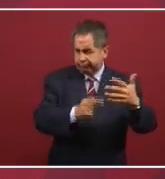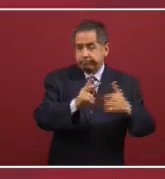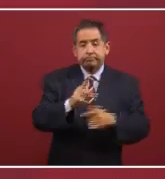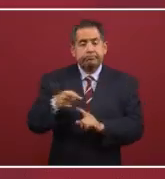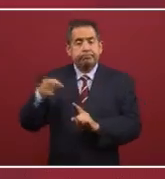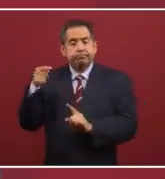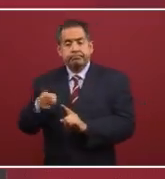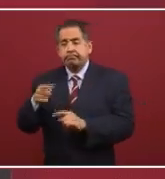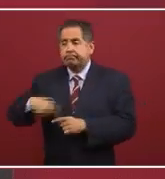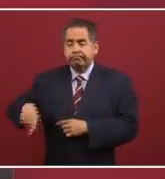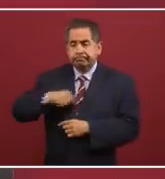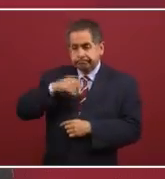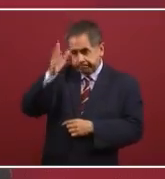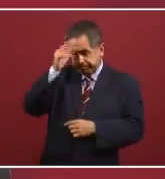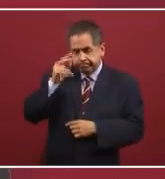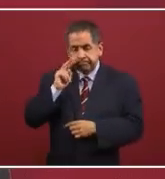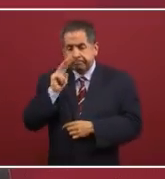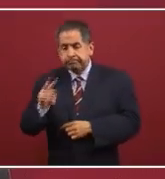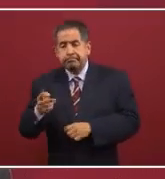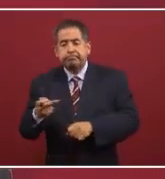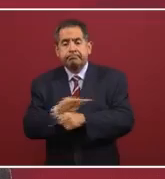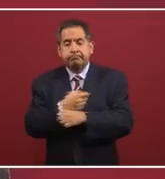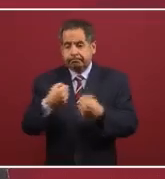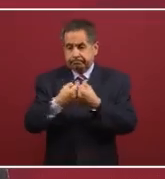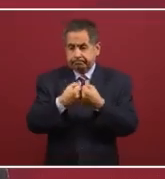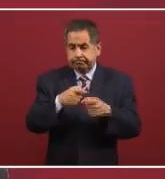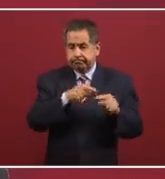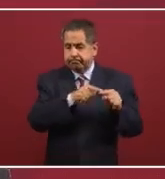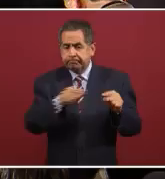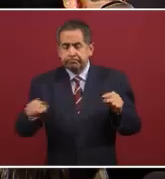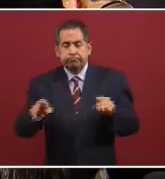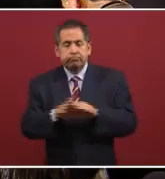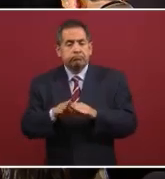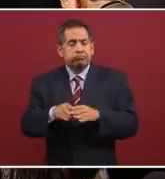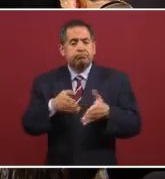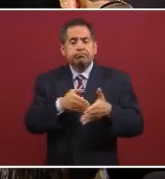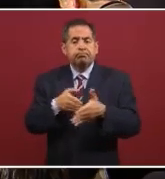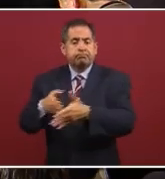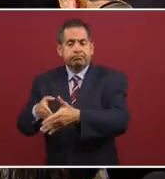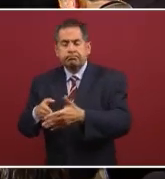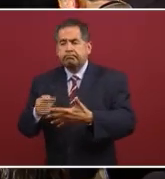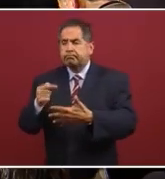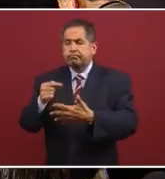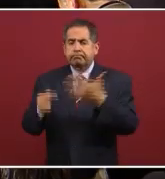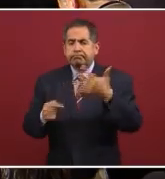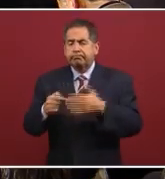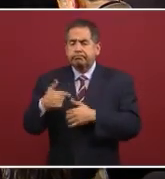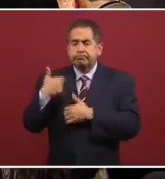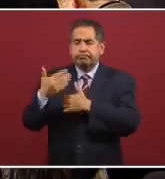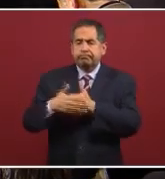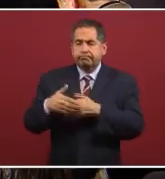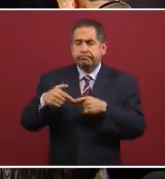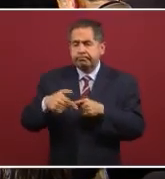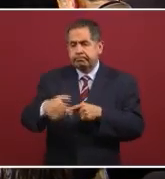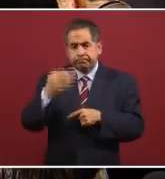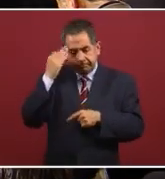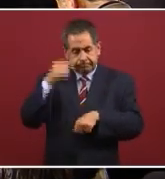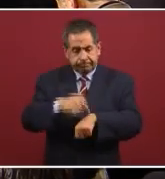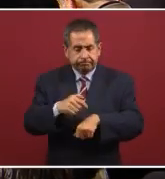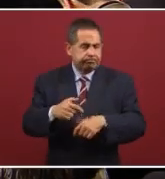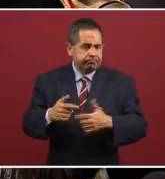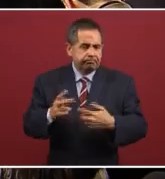que acordamos fue monitorear los tiempos y ver las decisiones que se van a tomar, que son varios capítulos. Un capítulo son